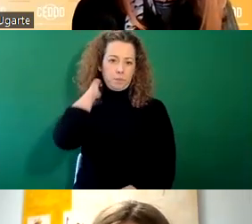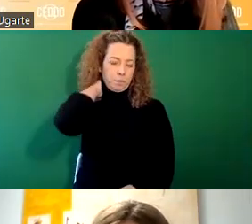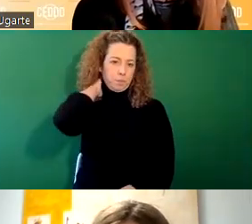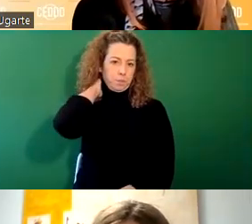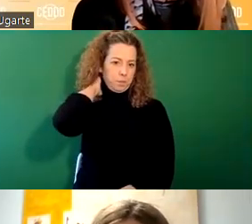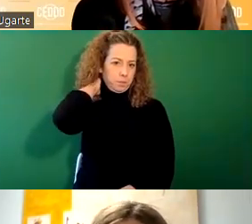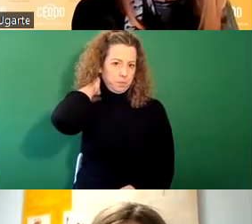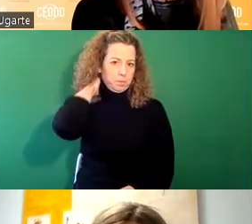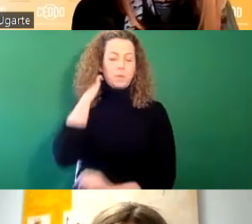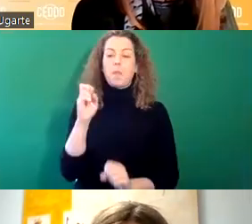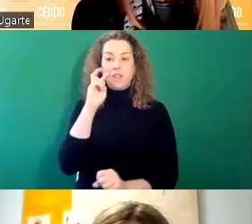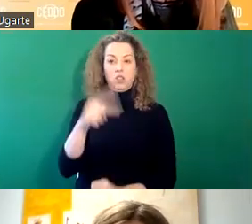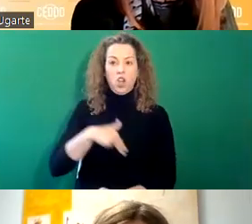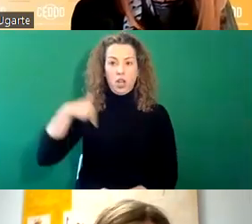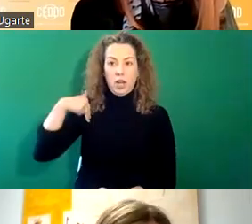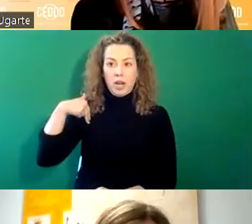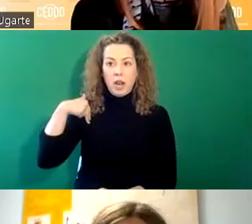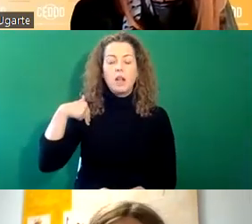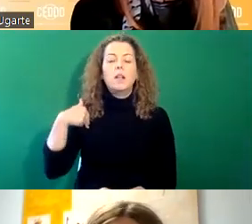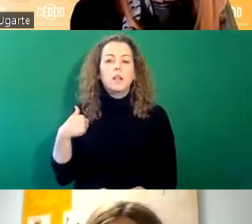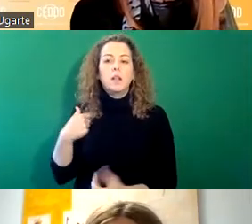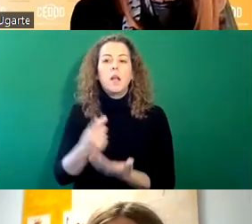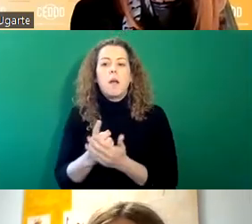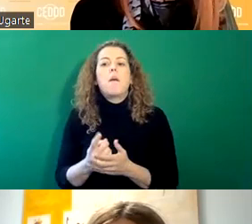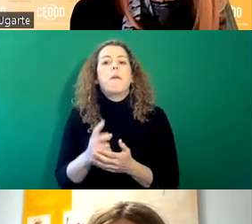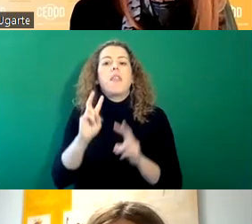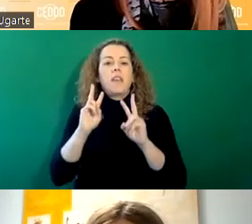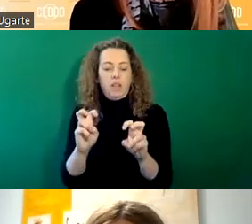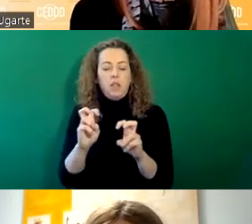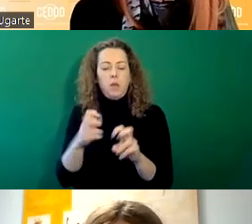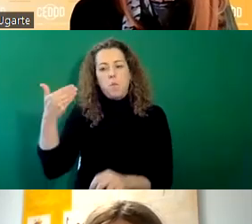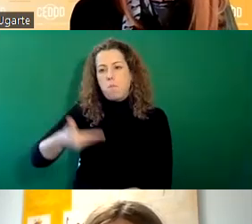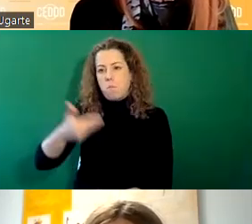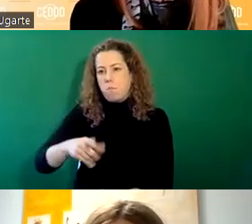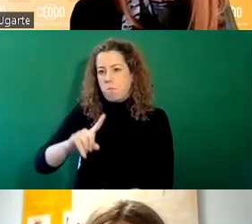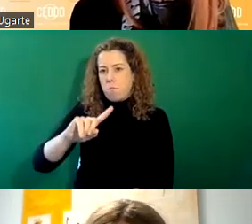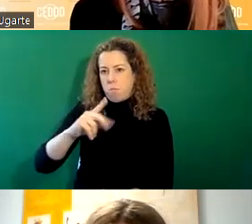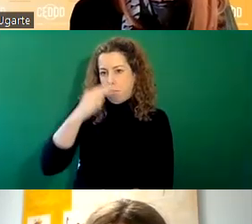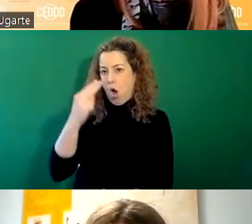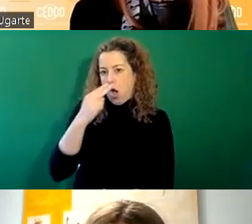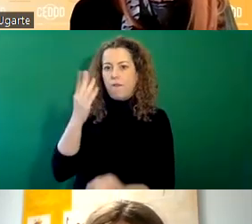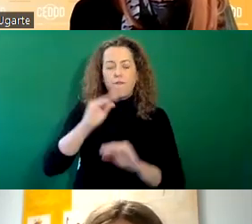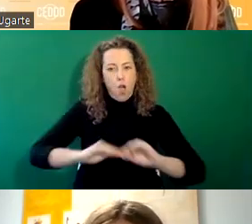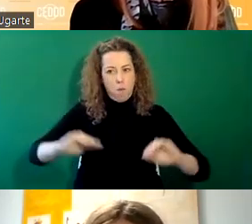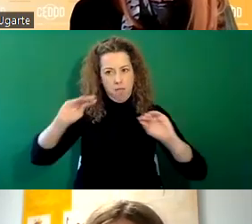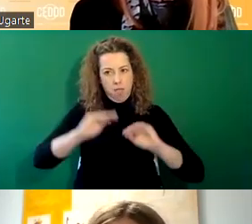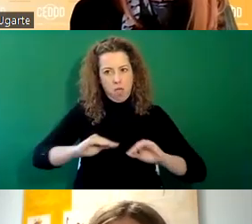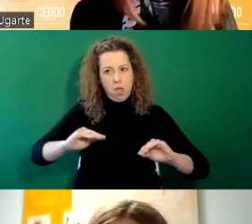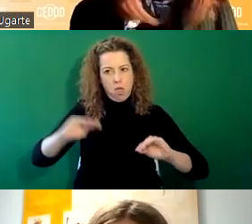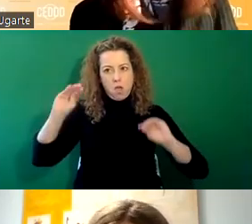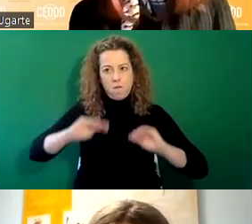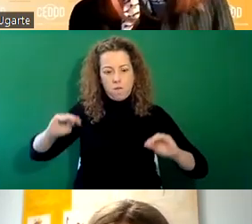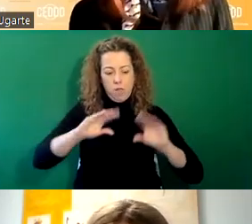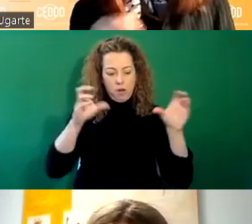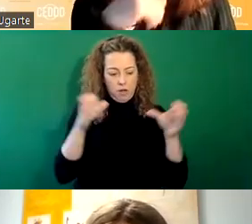empezando con esta visión general y este mapa de inicio, empezamos con lo importante que es formación. Formación tanto a los